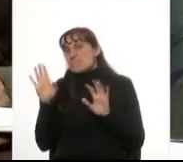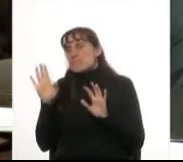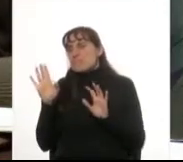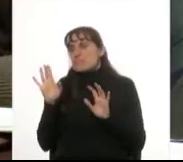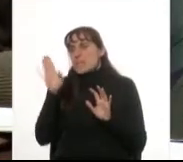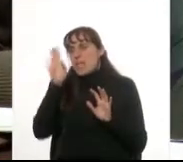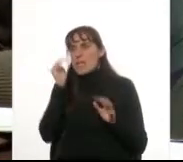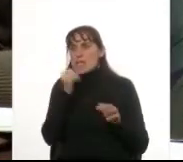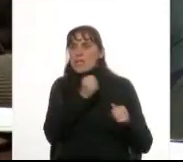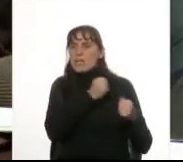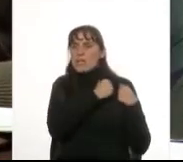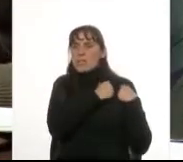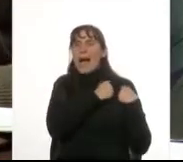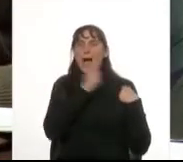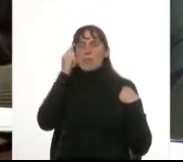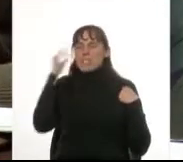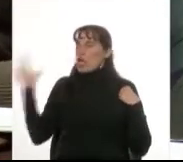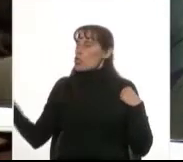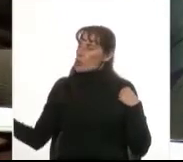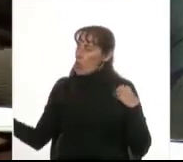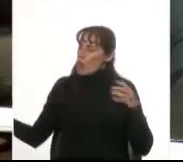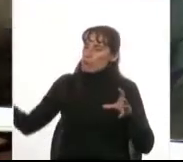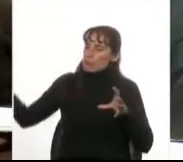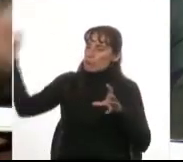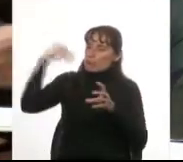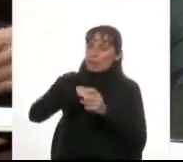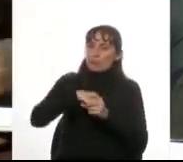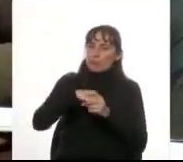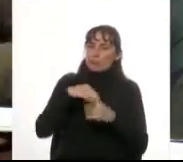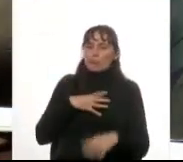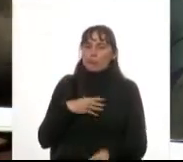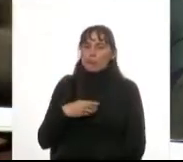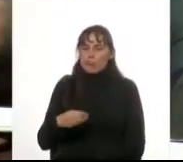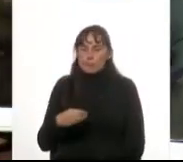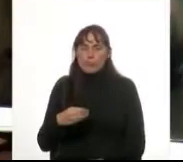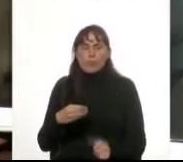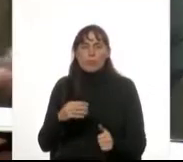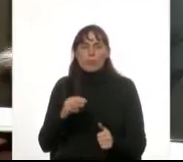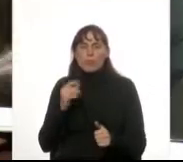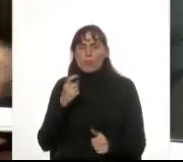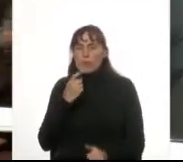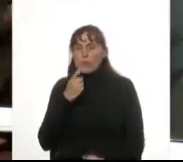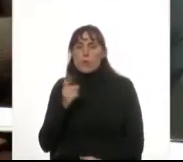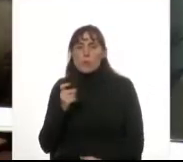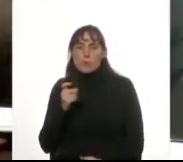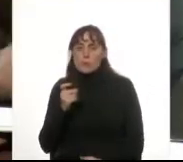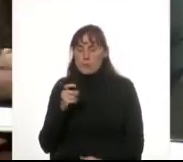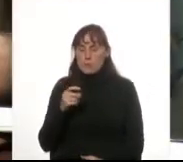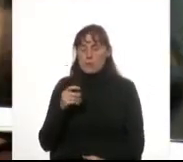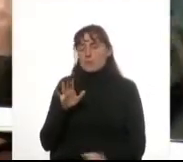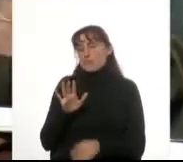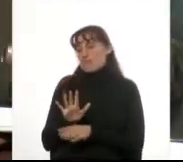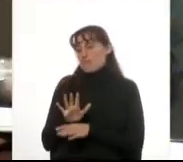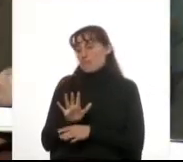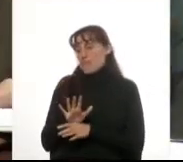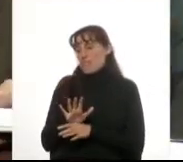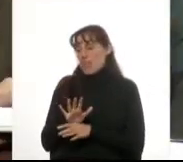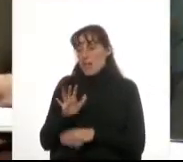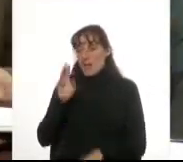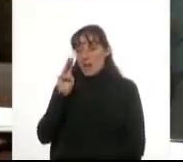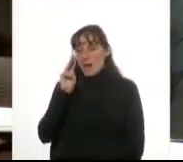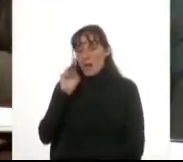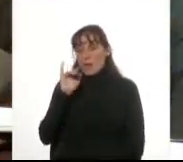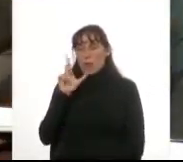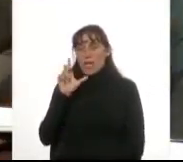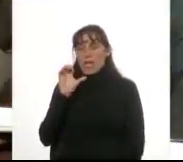la dictadura, el Partido Nacional, porque sería olvidarme de Wilson y de miles de blancos que hicieron lo que pudieron resistiendo la